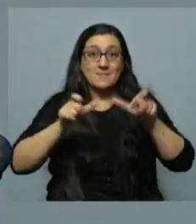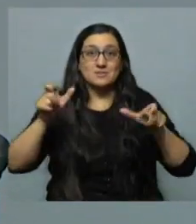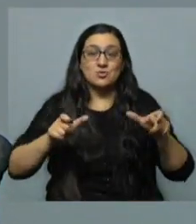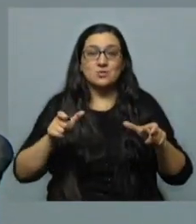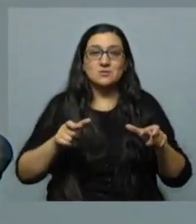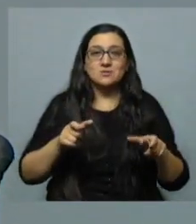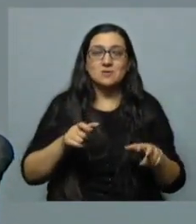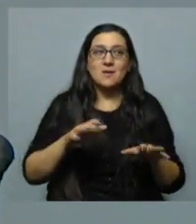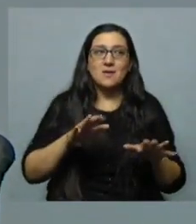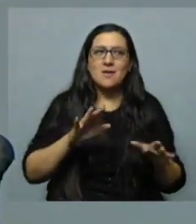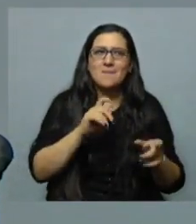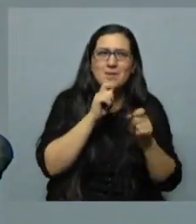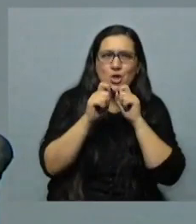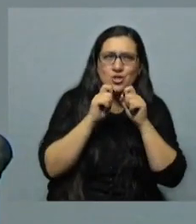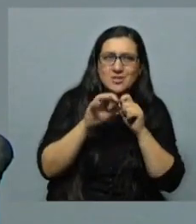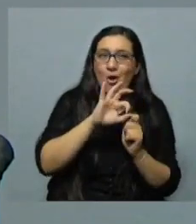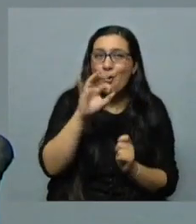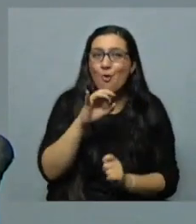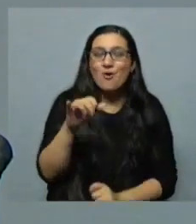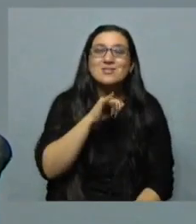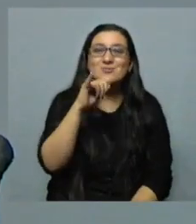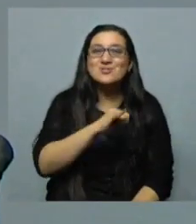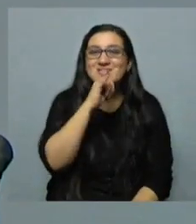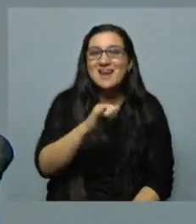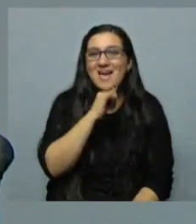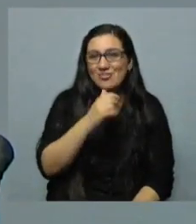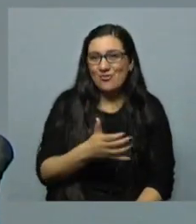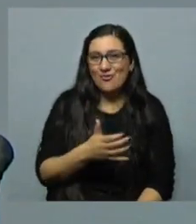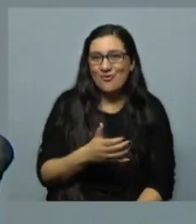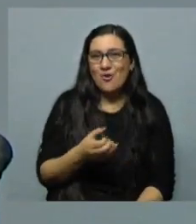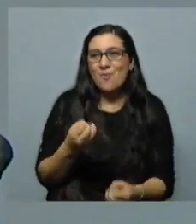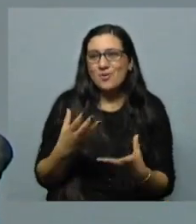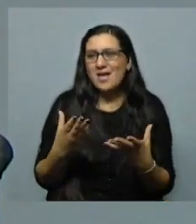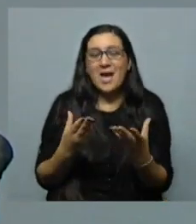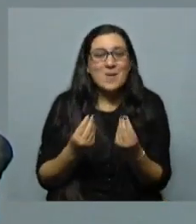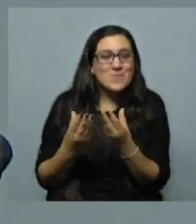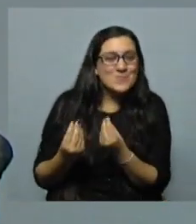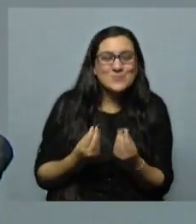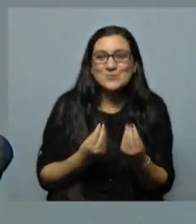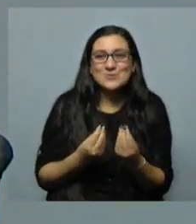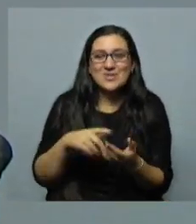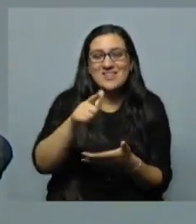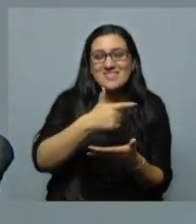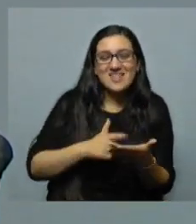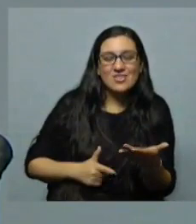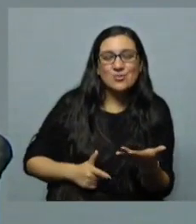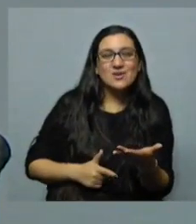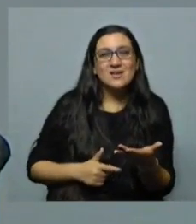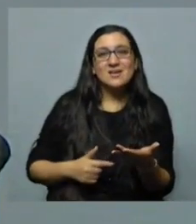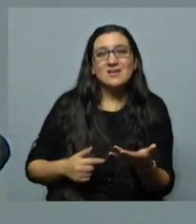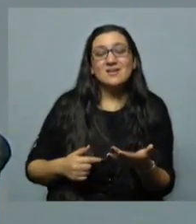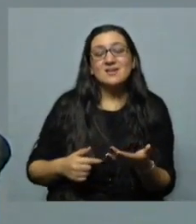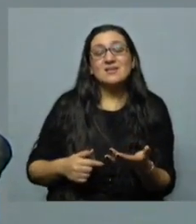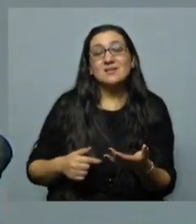es periodístico o es un relato de parroquiano? Porque tiene mucho de toda esa literatura que no hemos sabido